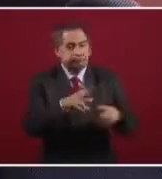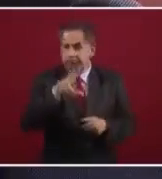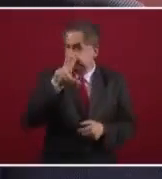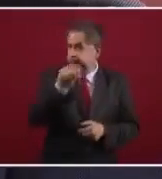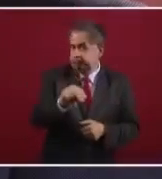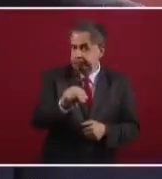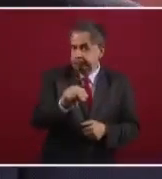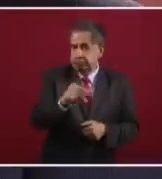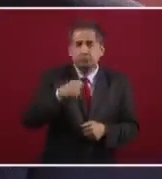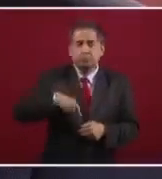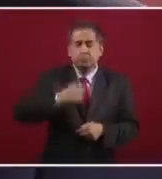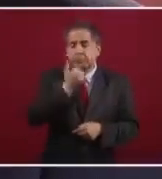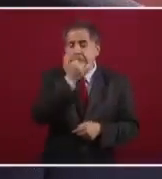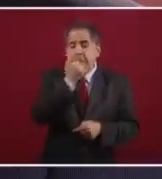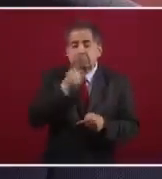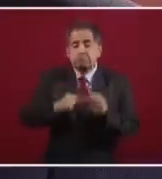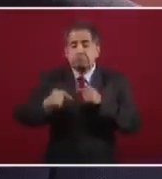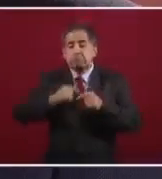vamos a retroceder,